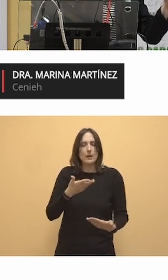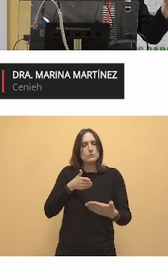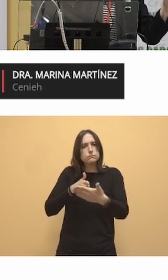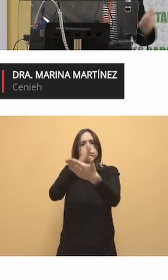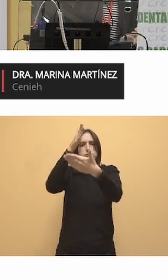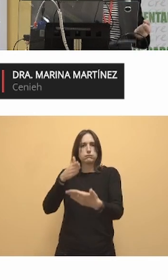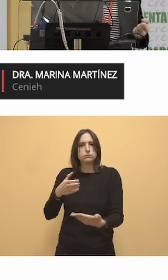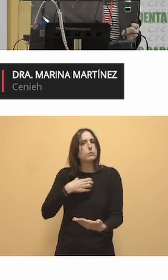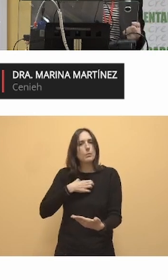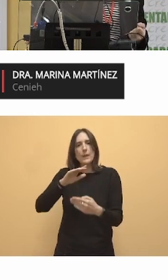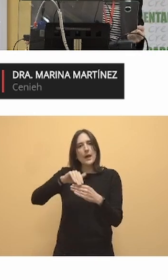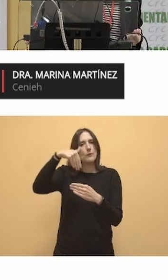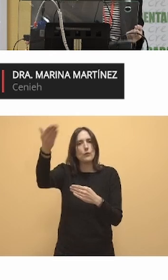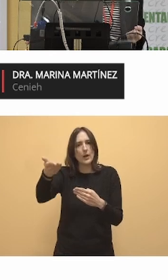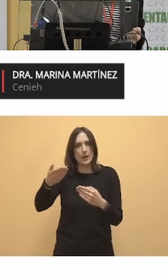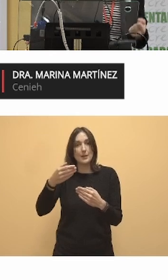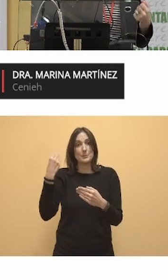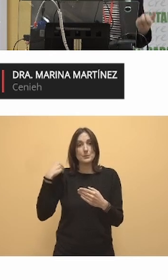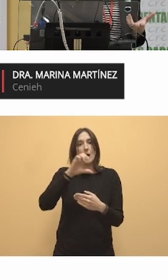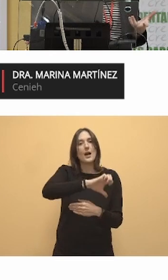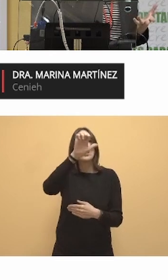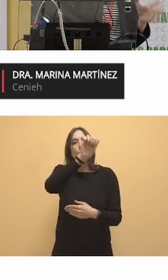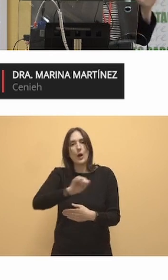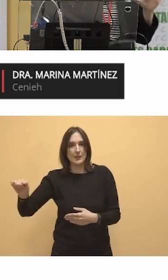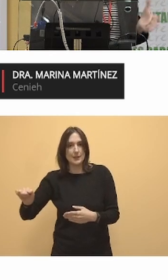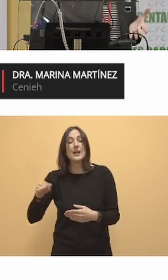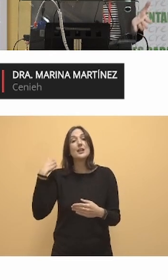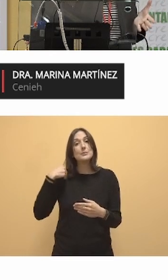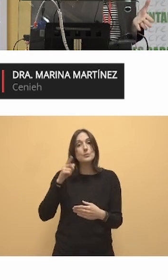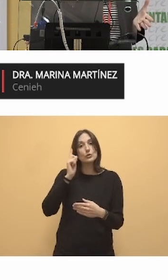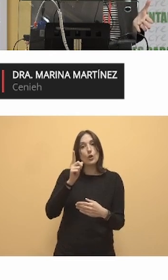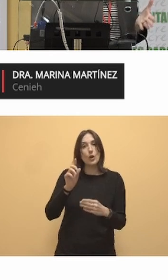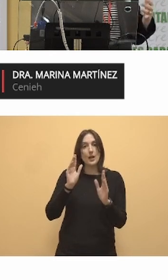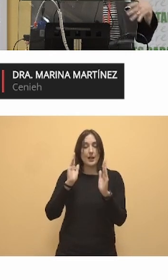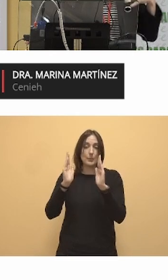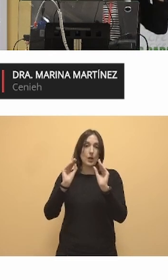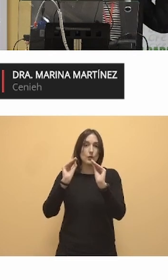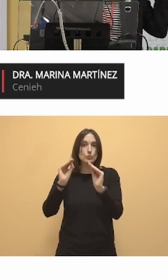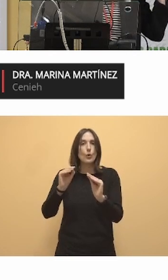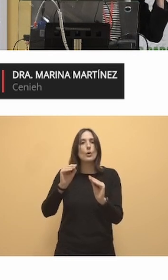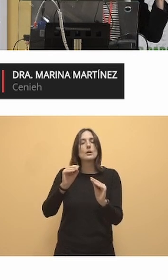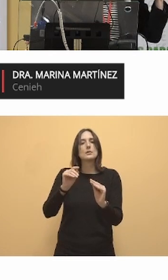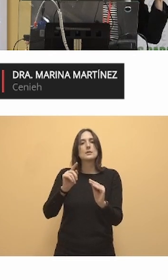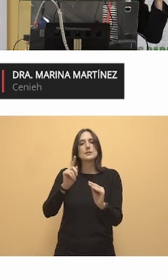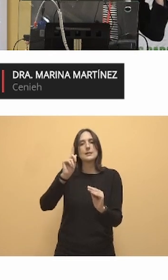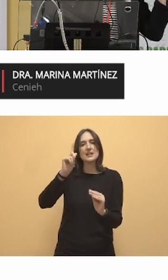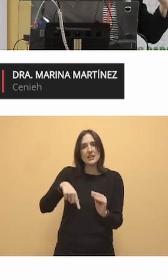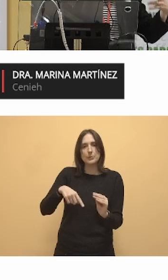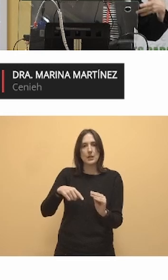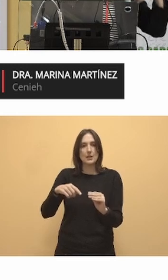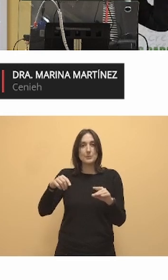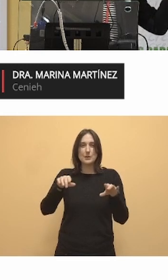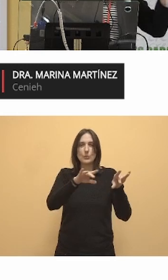el paso al continente euroasiático. Y no solo durante ese periodo existió esa barrera, sino que el